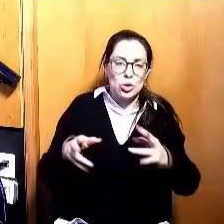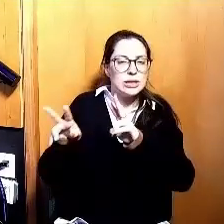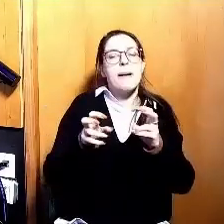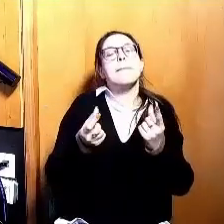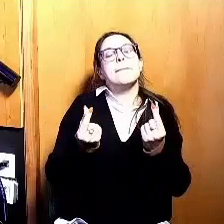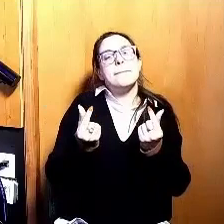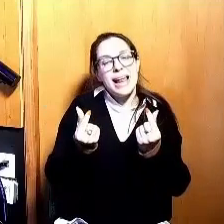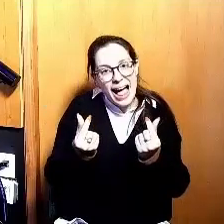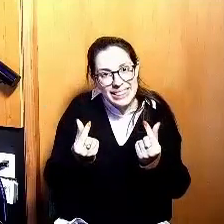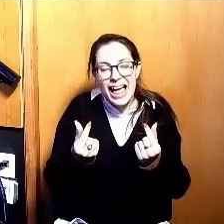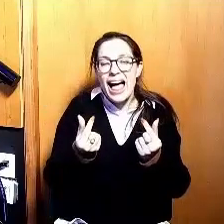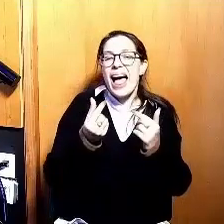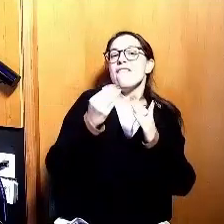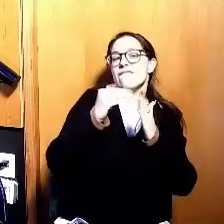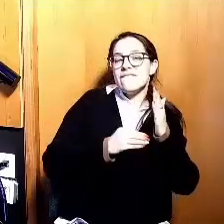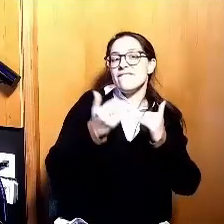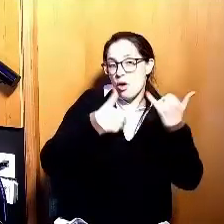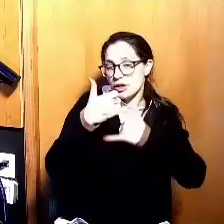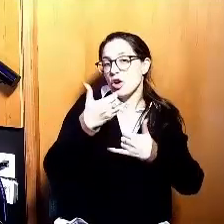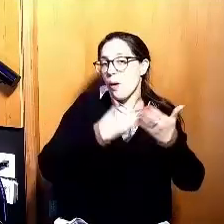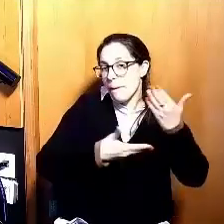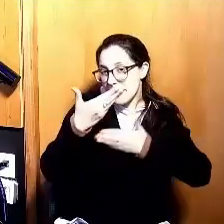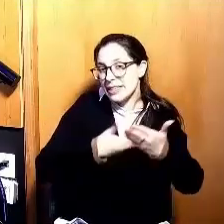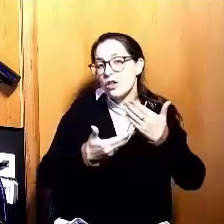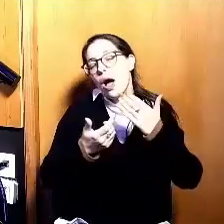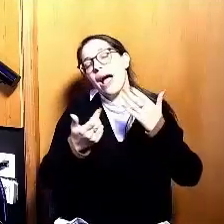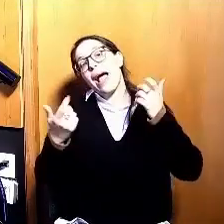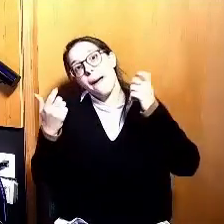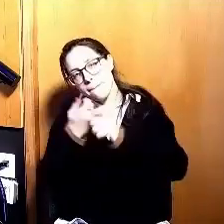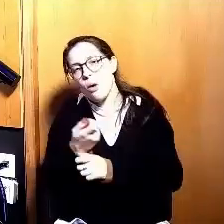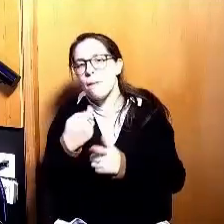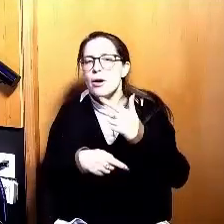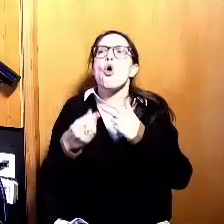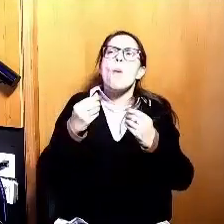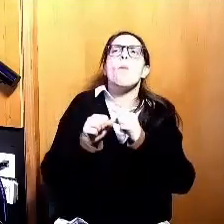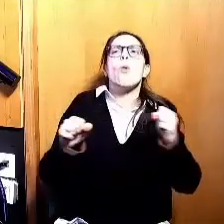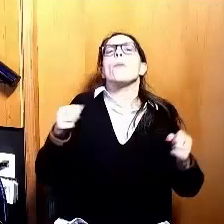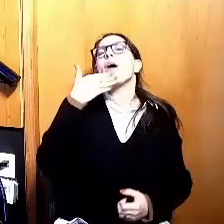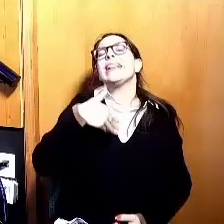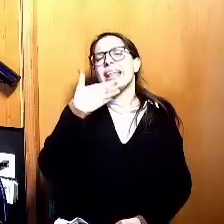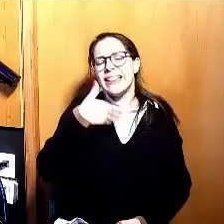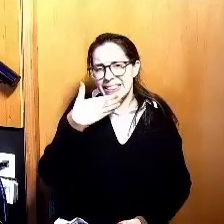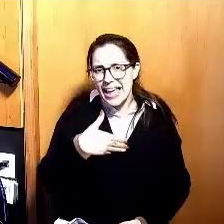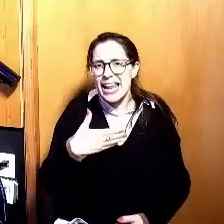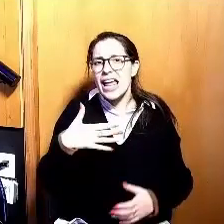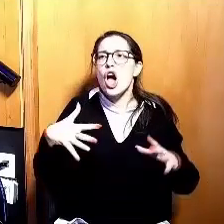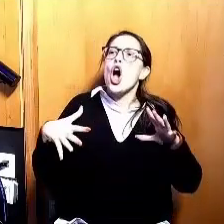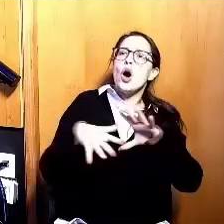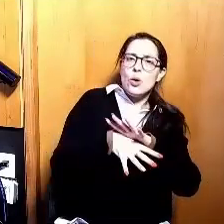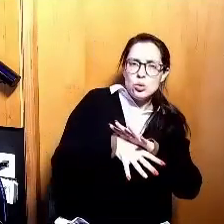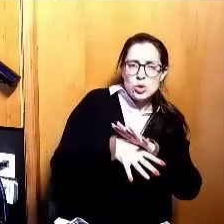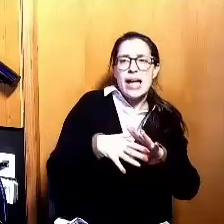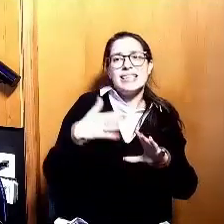financiamiento en temas de datos abiertos ha migrado, pero cómo podemos entender ese cruce y esa conexión de hacia dónde podemos